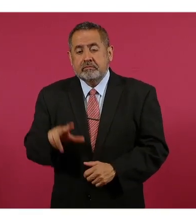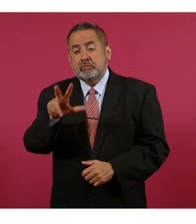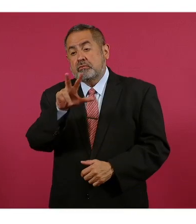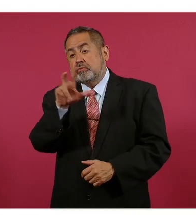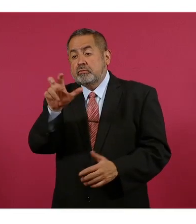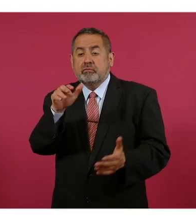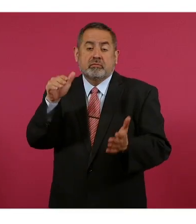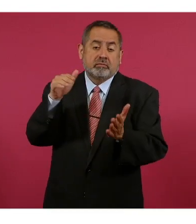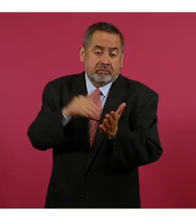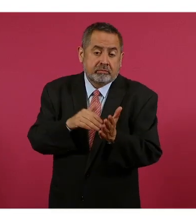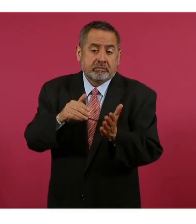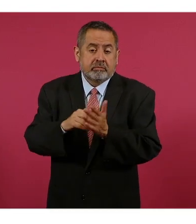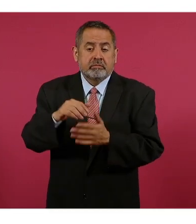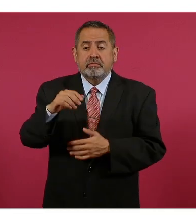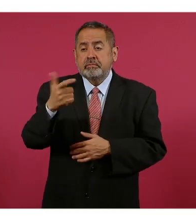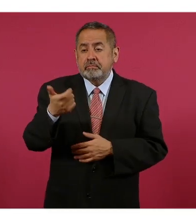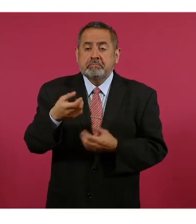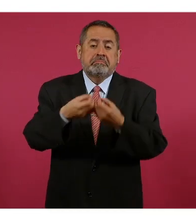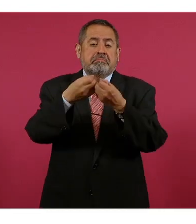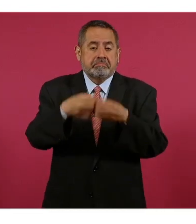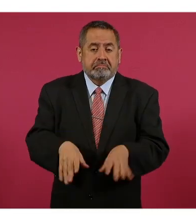Pemex. Refinación.